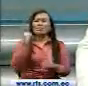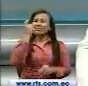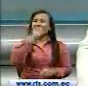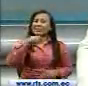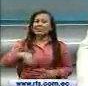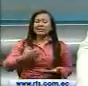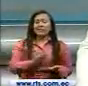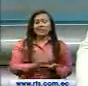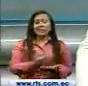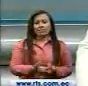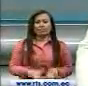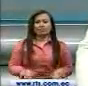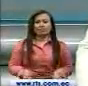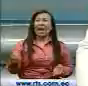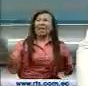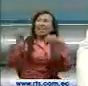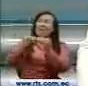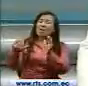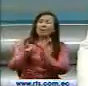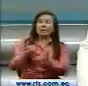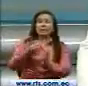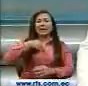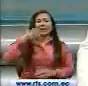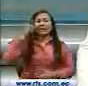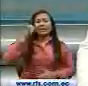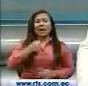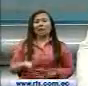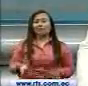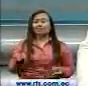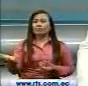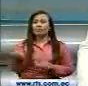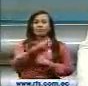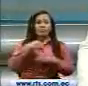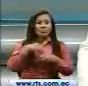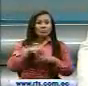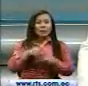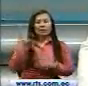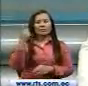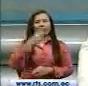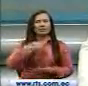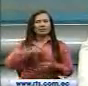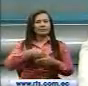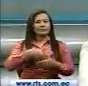e incluso pueden agudizar los niveles de recaudación tributaria veamos